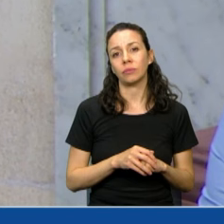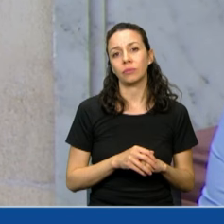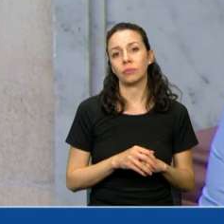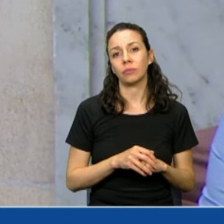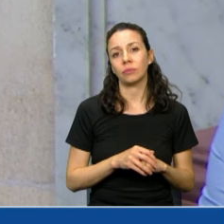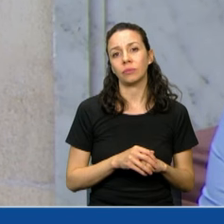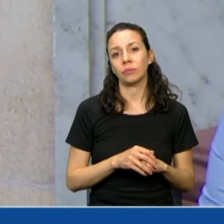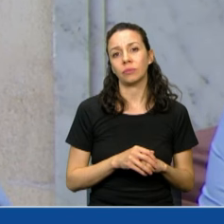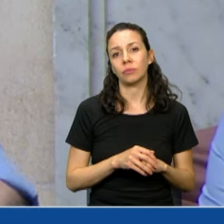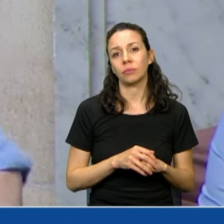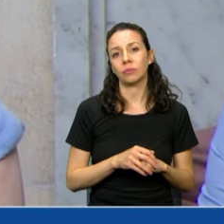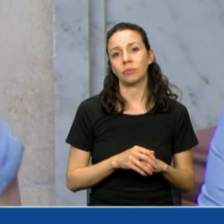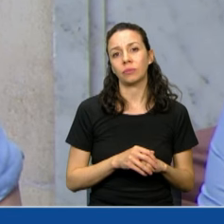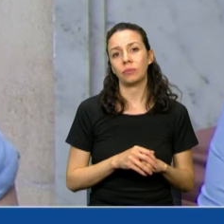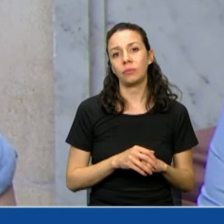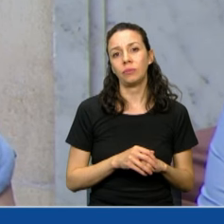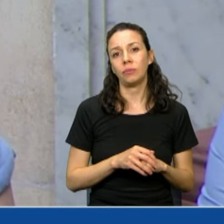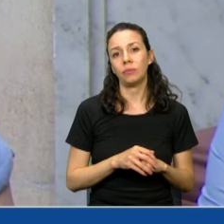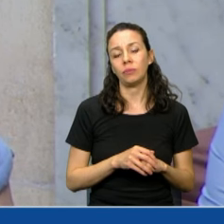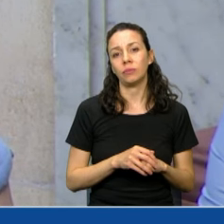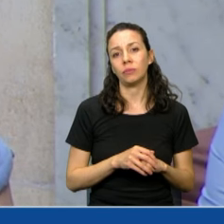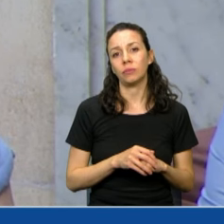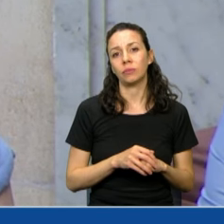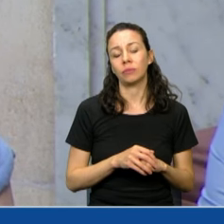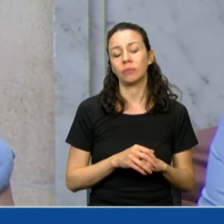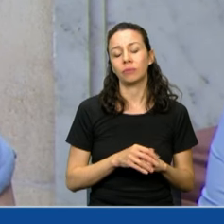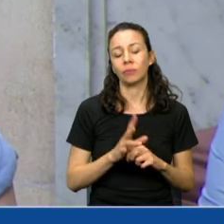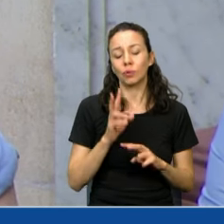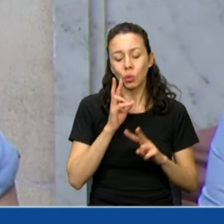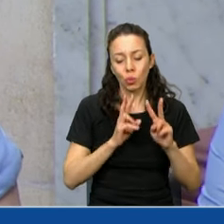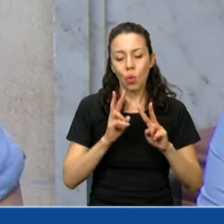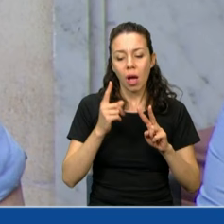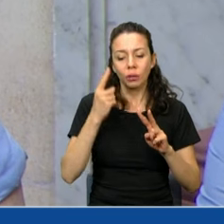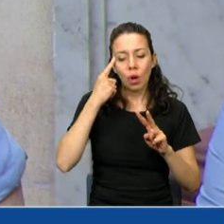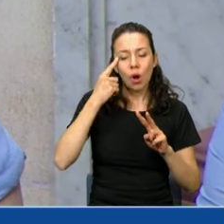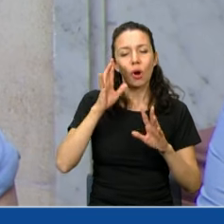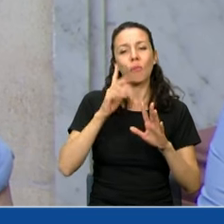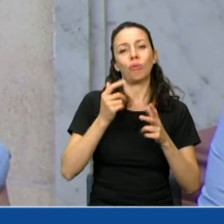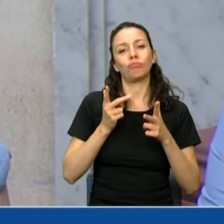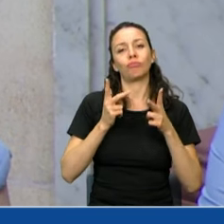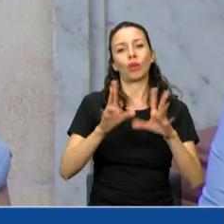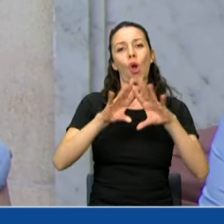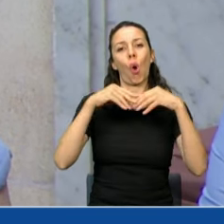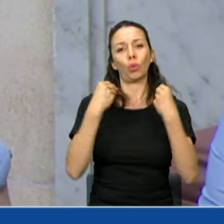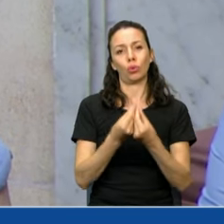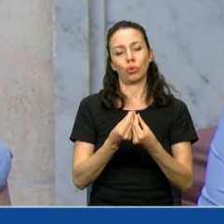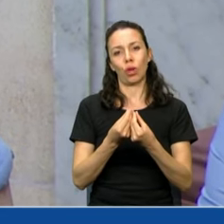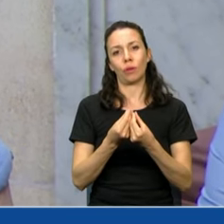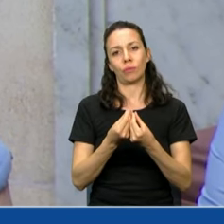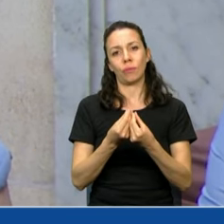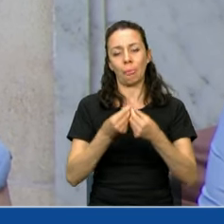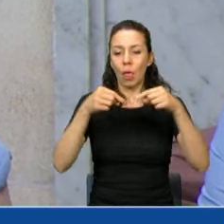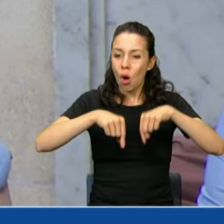presidente tratando de de llegar a una conclusión hoy tenemos una ventana de oportunidad que